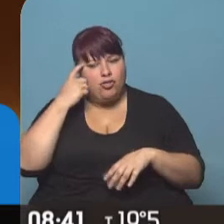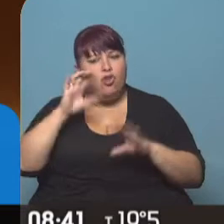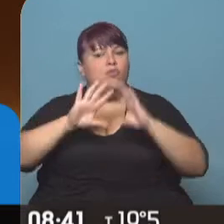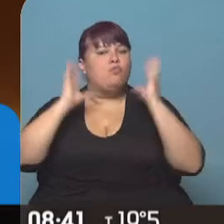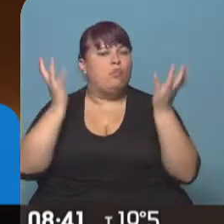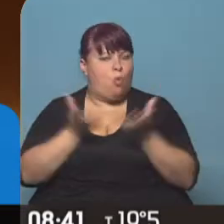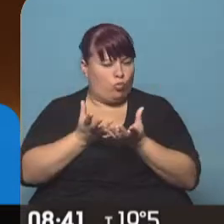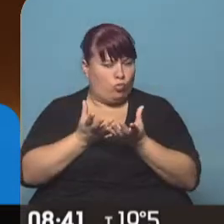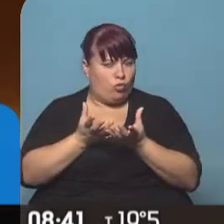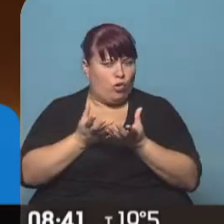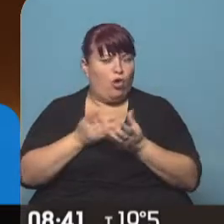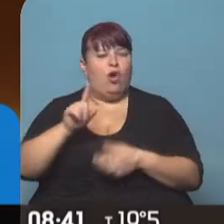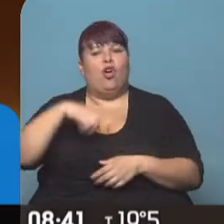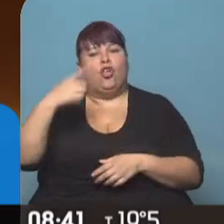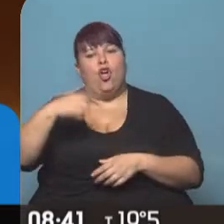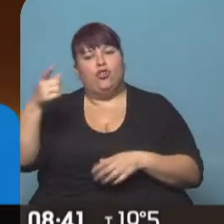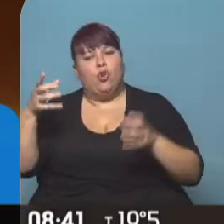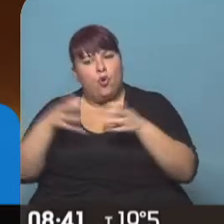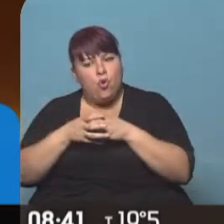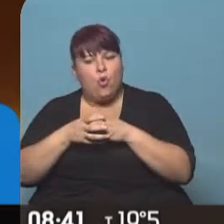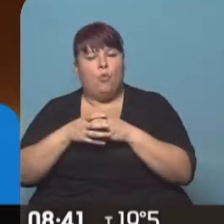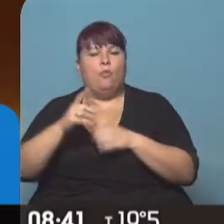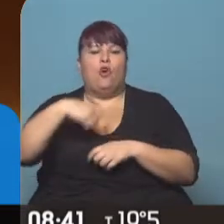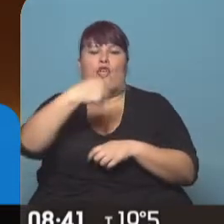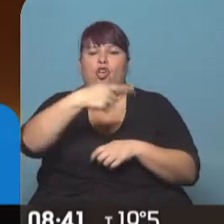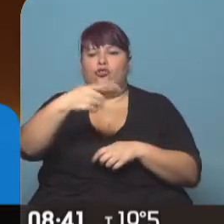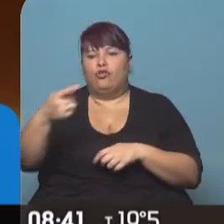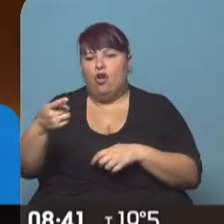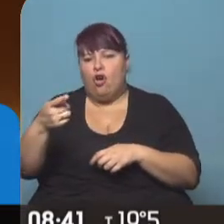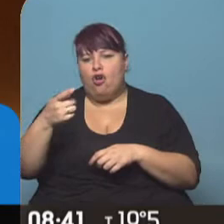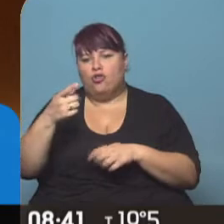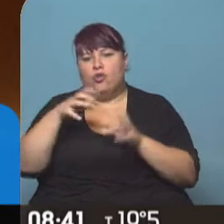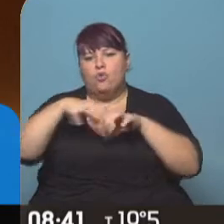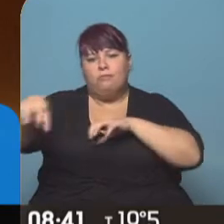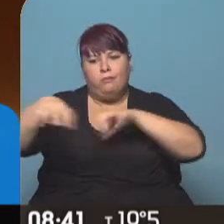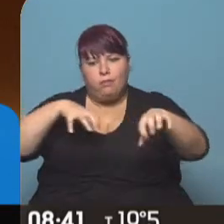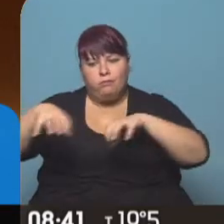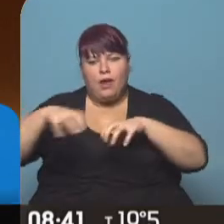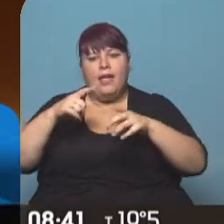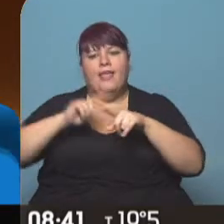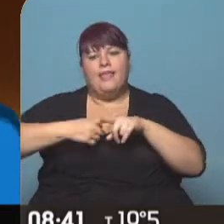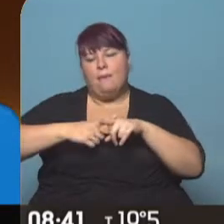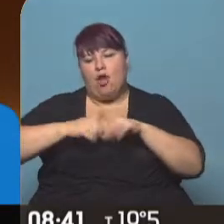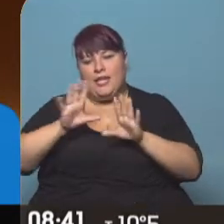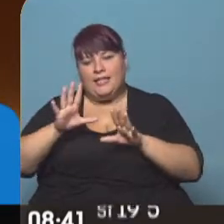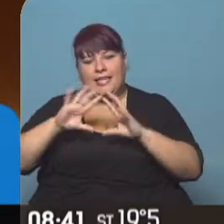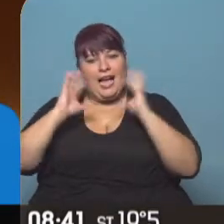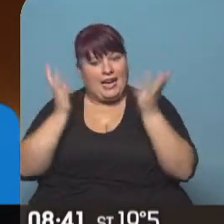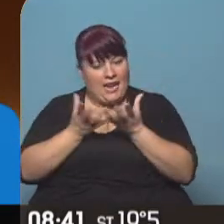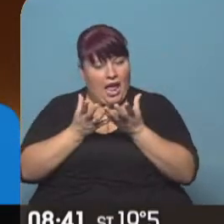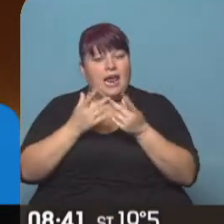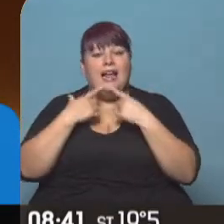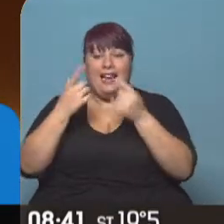internacional que otras organizaciones que otros fracciones por del político de la política global se